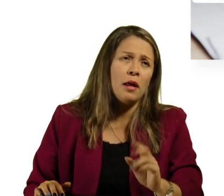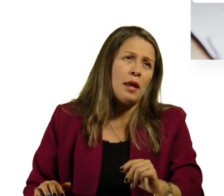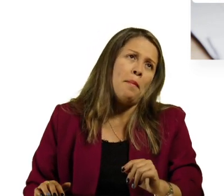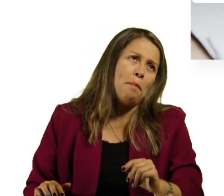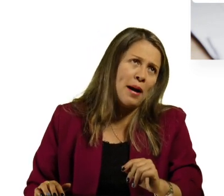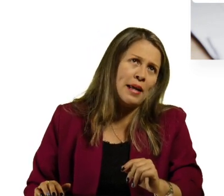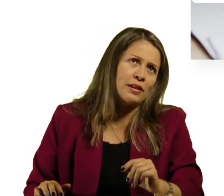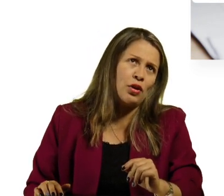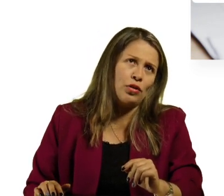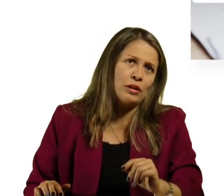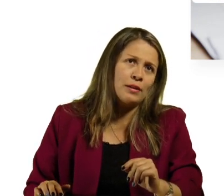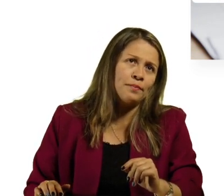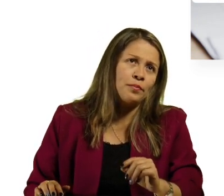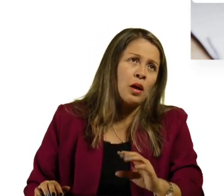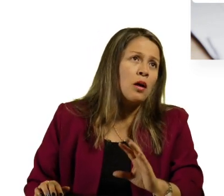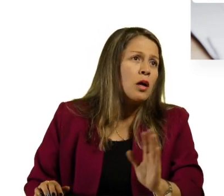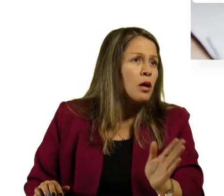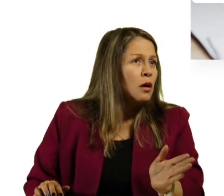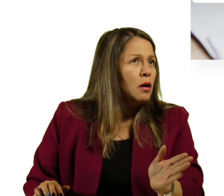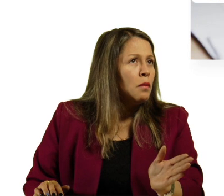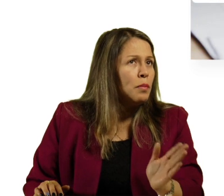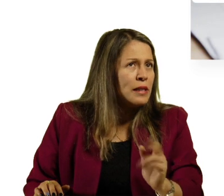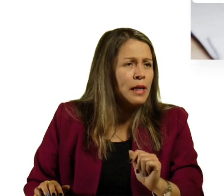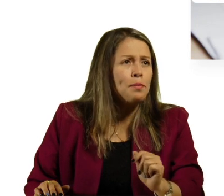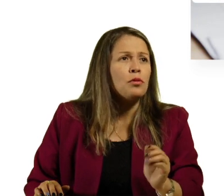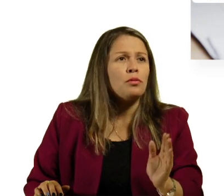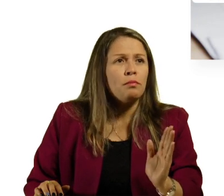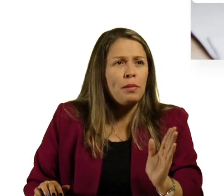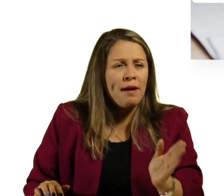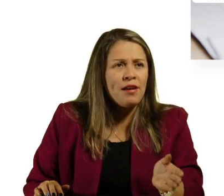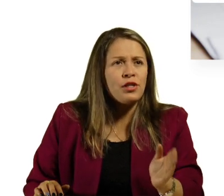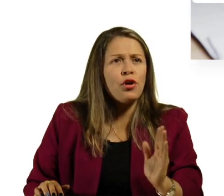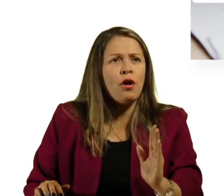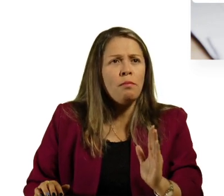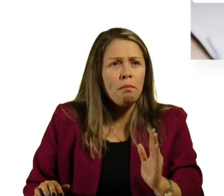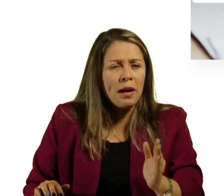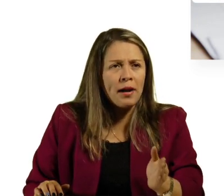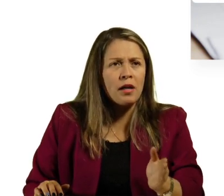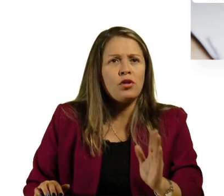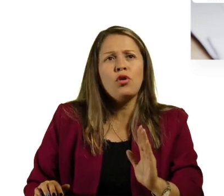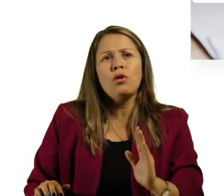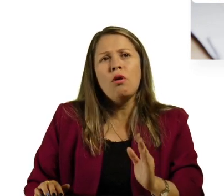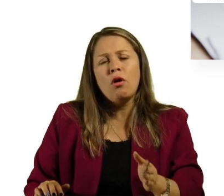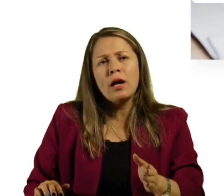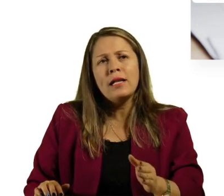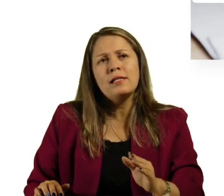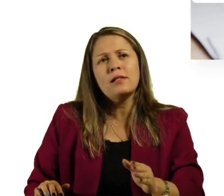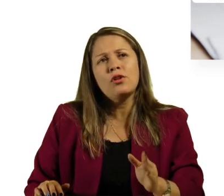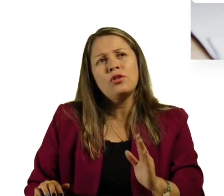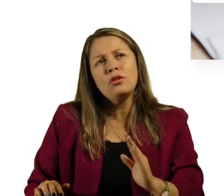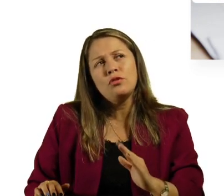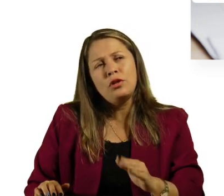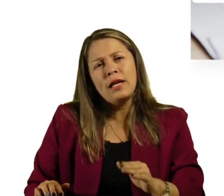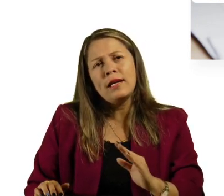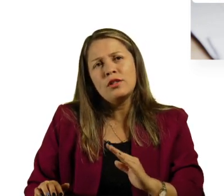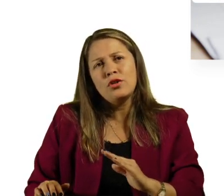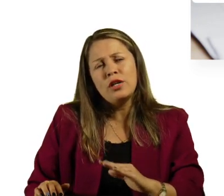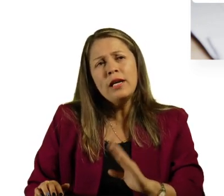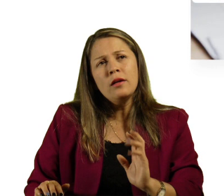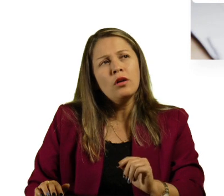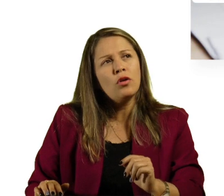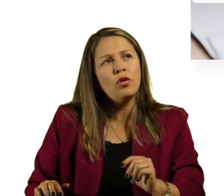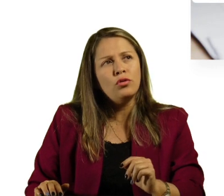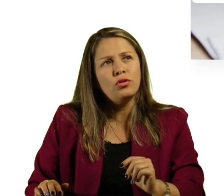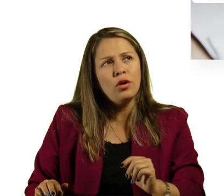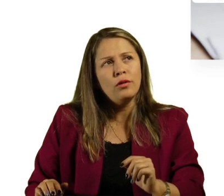generaron variaciones. Principios: previsión, planeación, organización, dirección